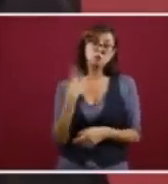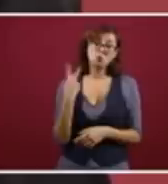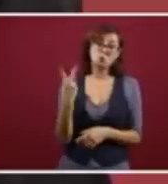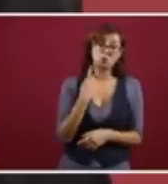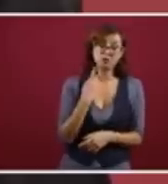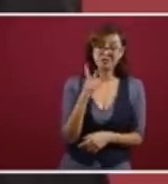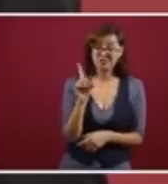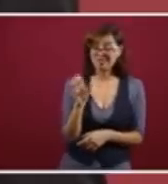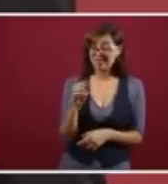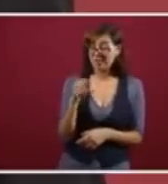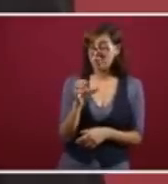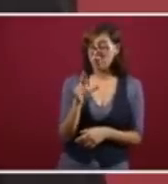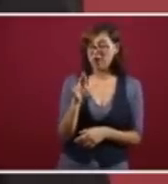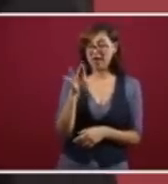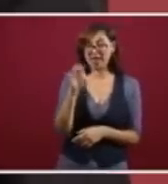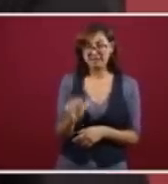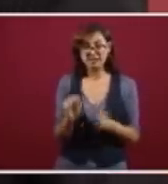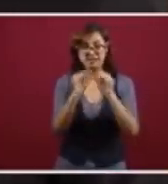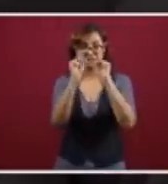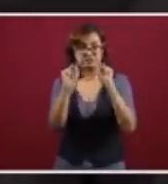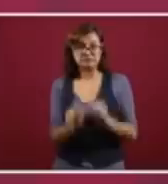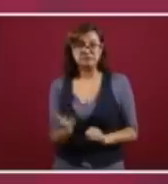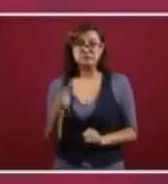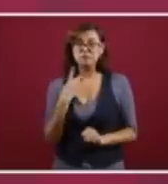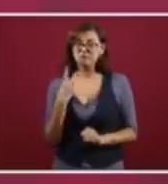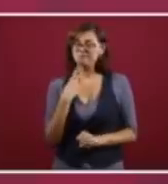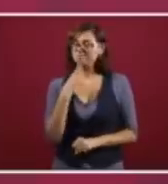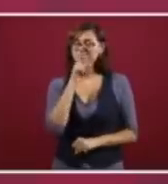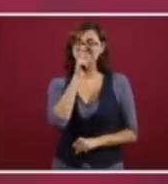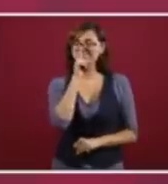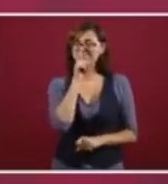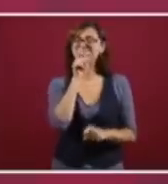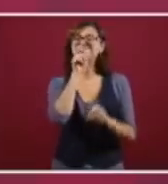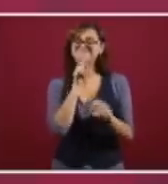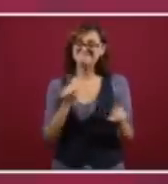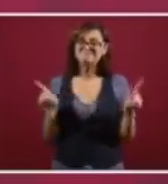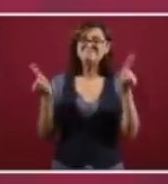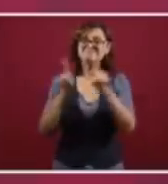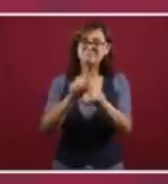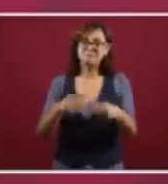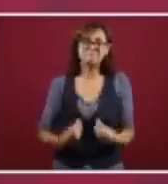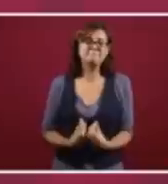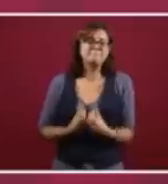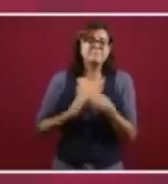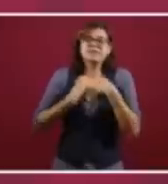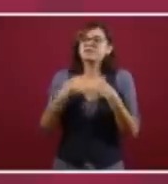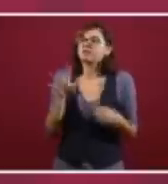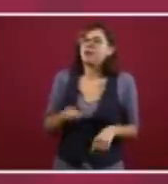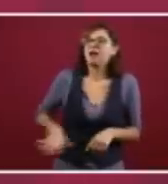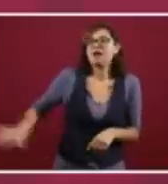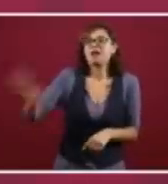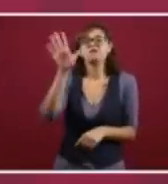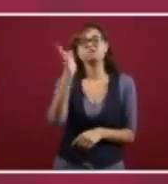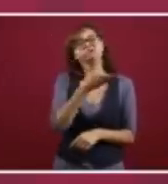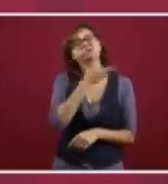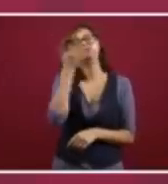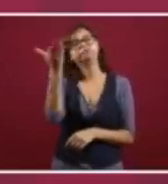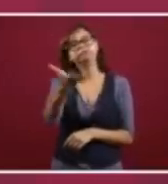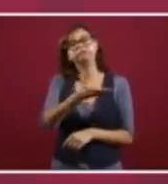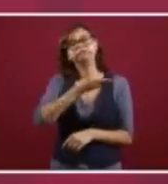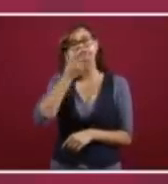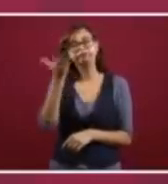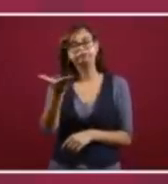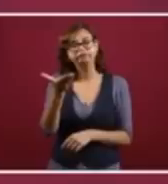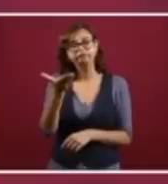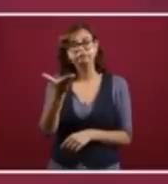forma de gobierno, como sistema político, sino como forma de vida. Lo que